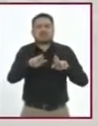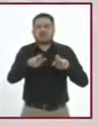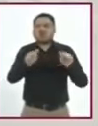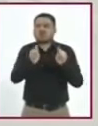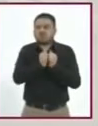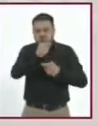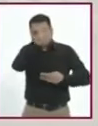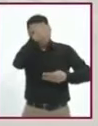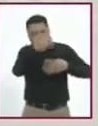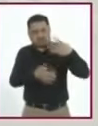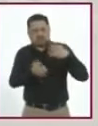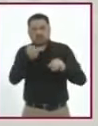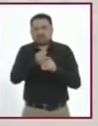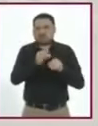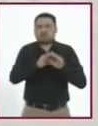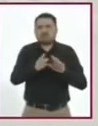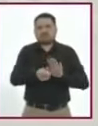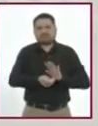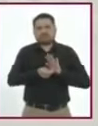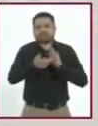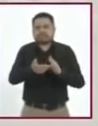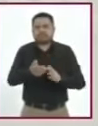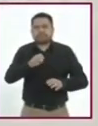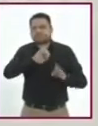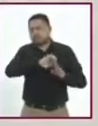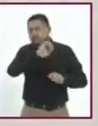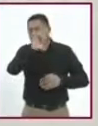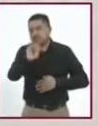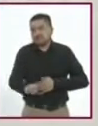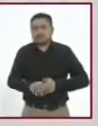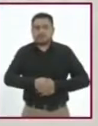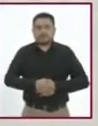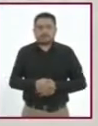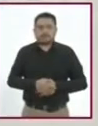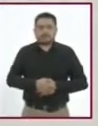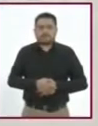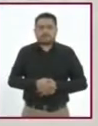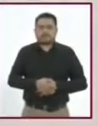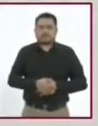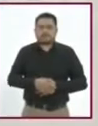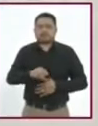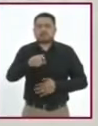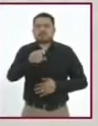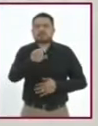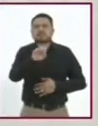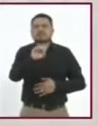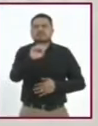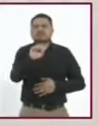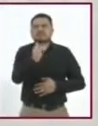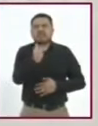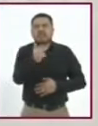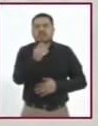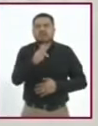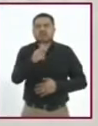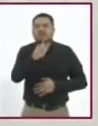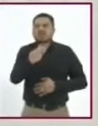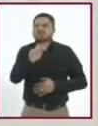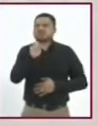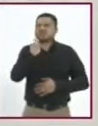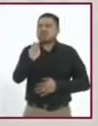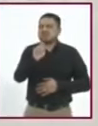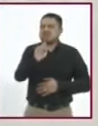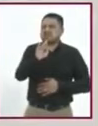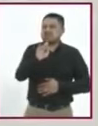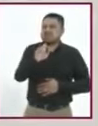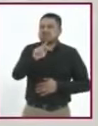del contenido de nuestra exposición. Por ejemplo, El sabueso de los Baskerville. Este